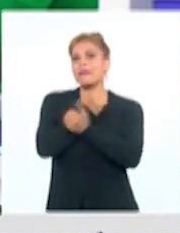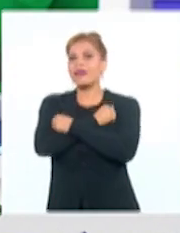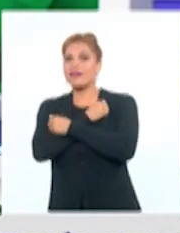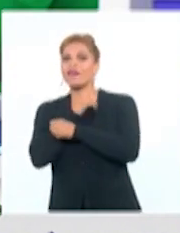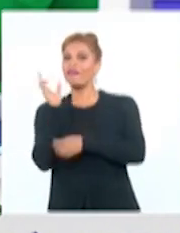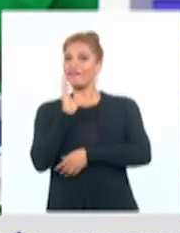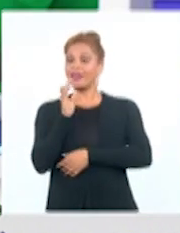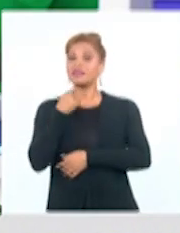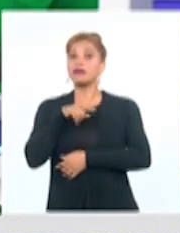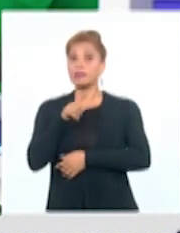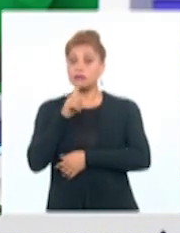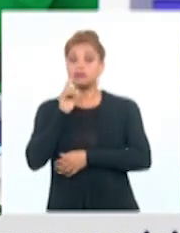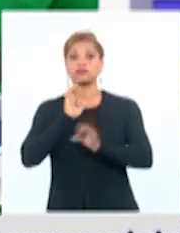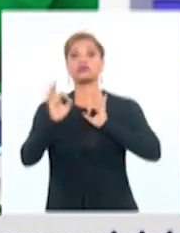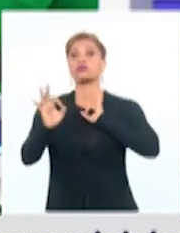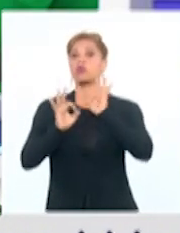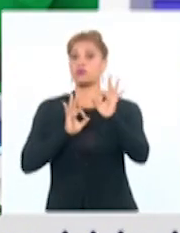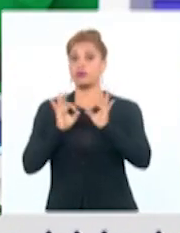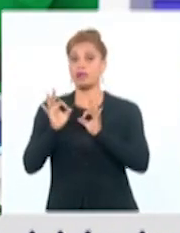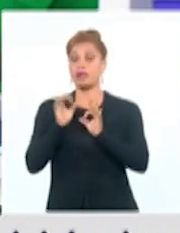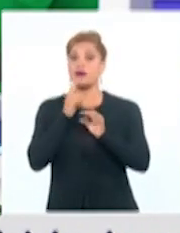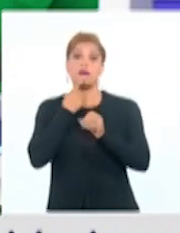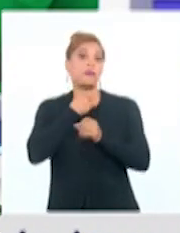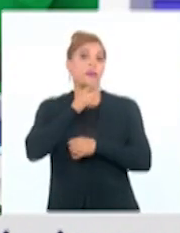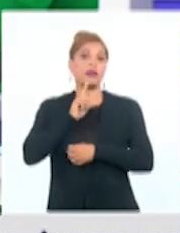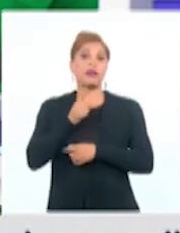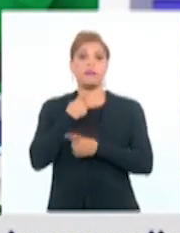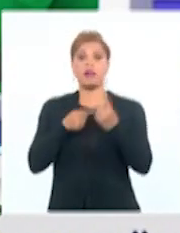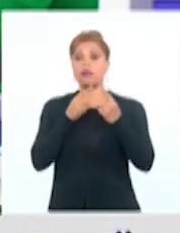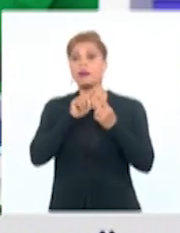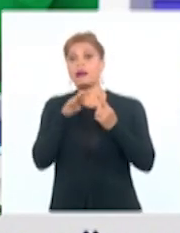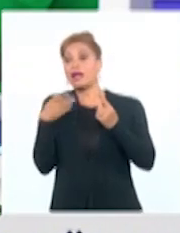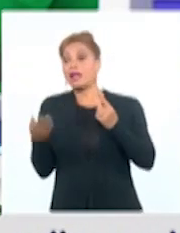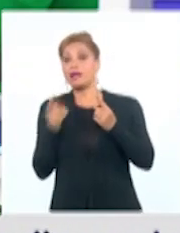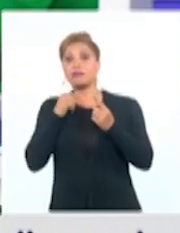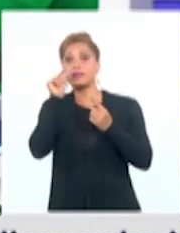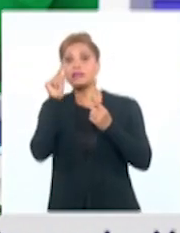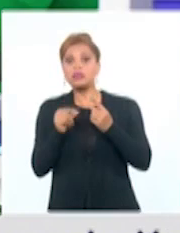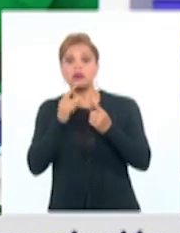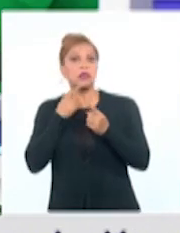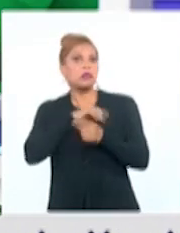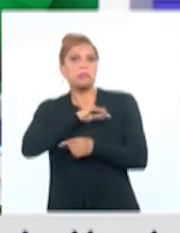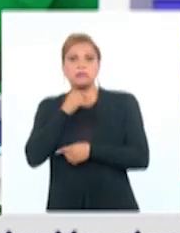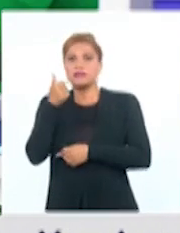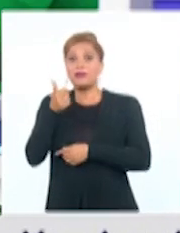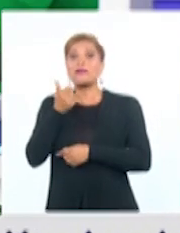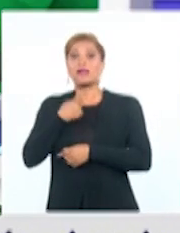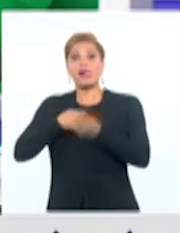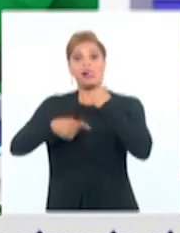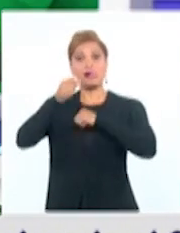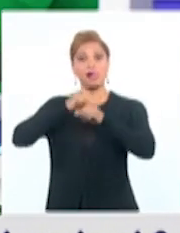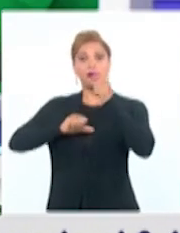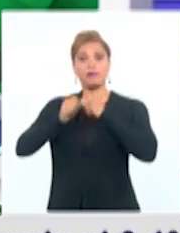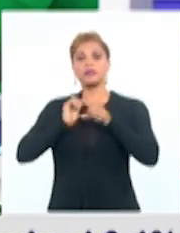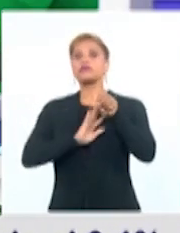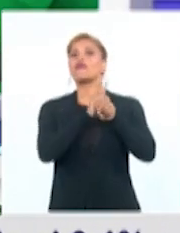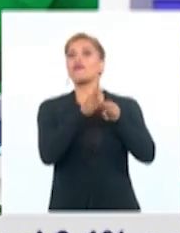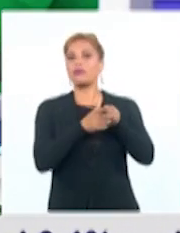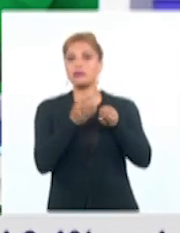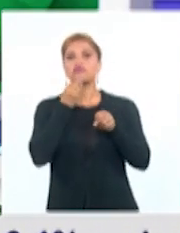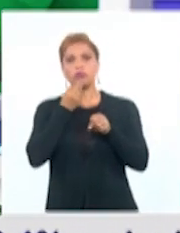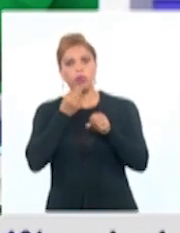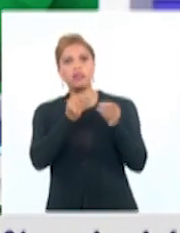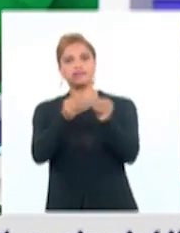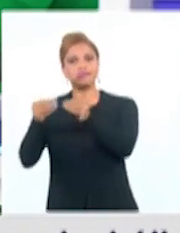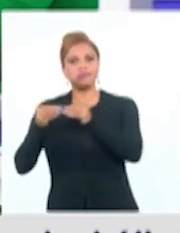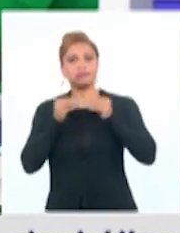tenerlo en cuenta porque tenemos al lado personas sin síntomas que pueden tener el virus y transmitirlo en estos casos.